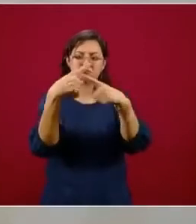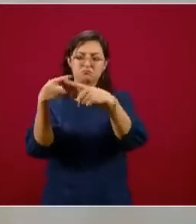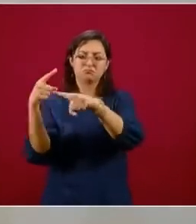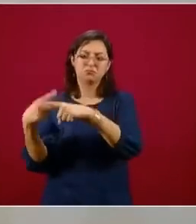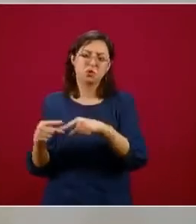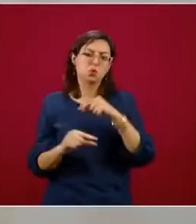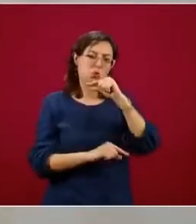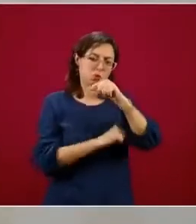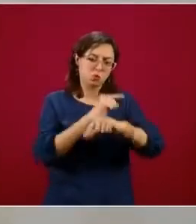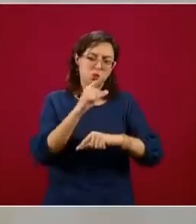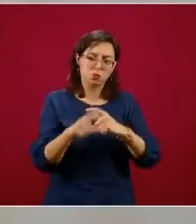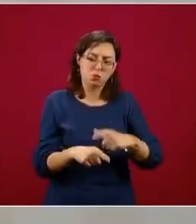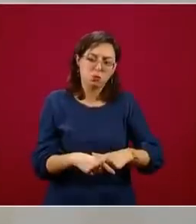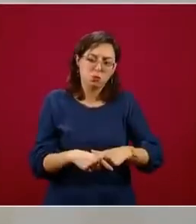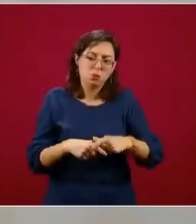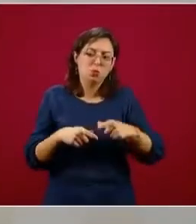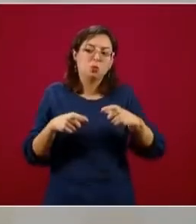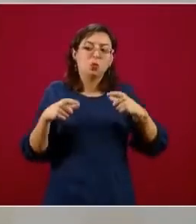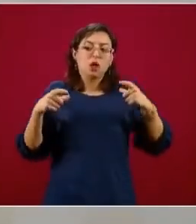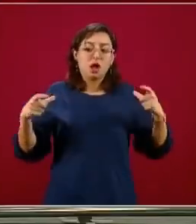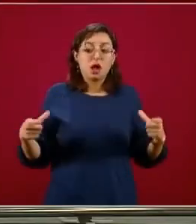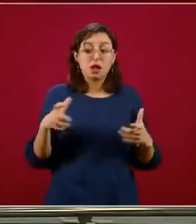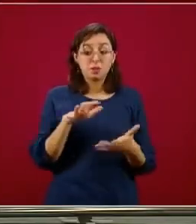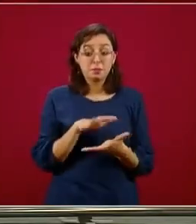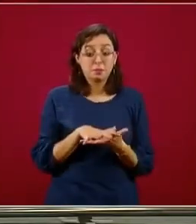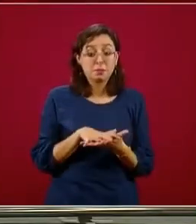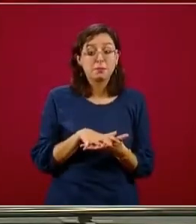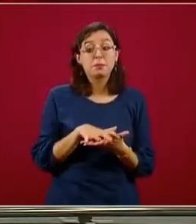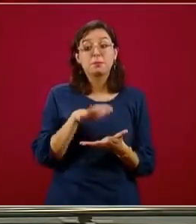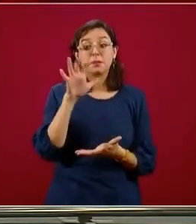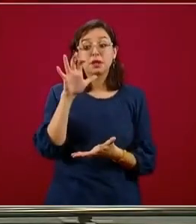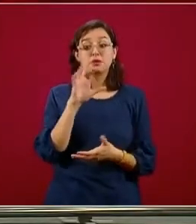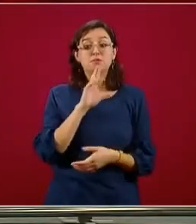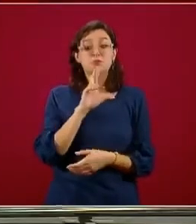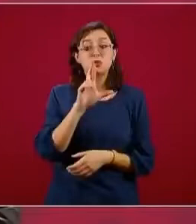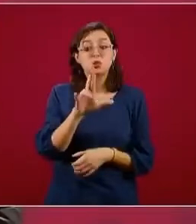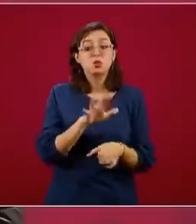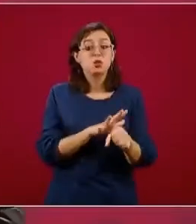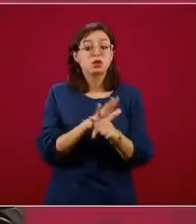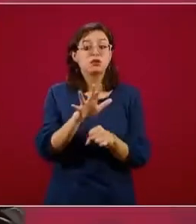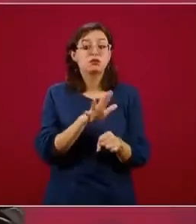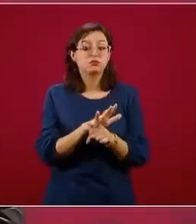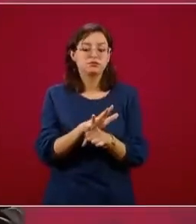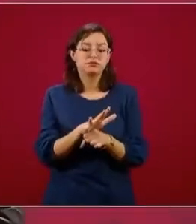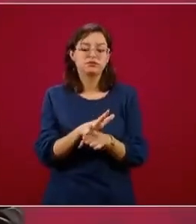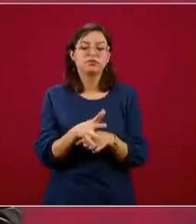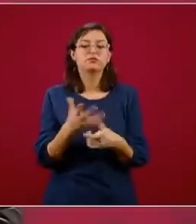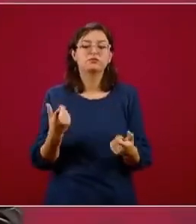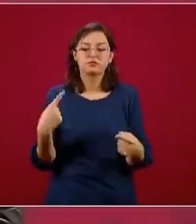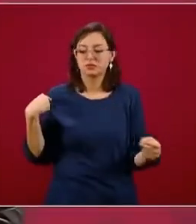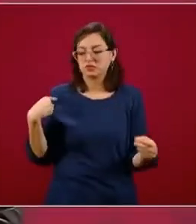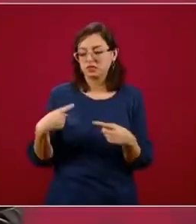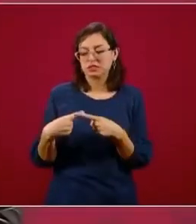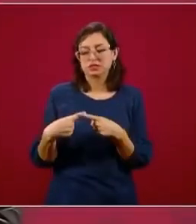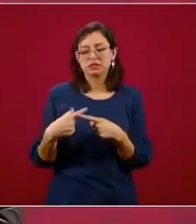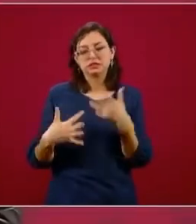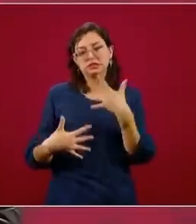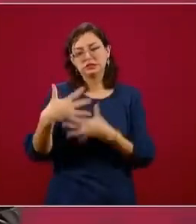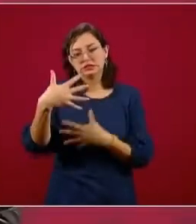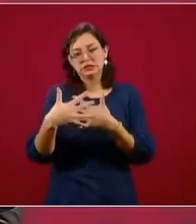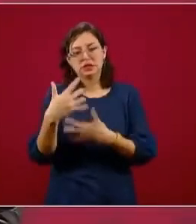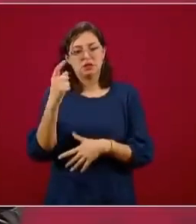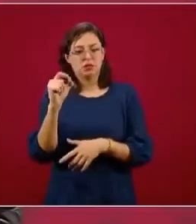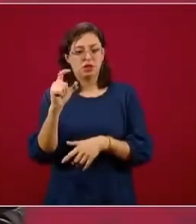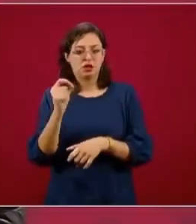un aumento gradual. La mayor cantidad de estos resultados definitivamente se concentran en los últimos 15-20 días,